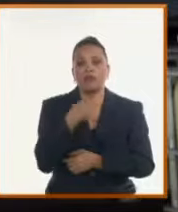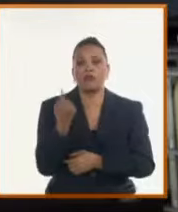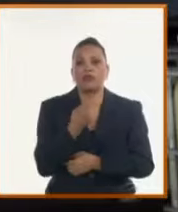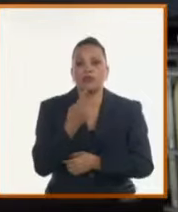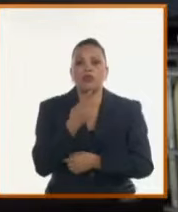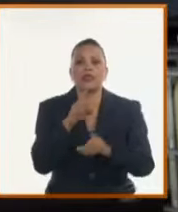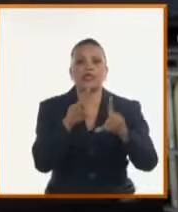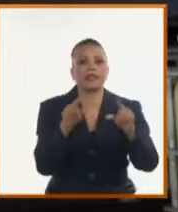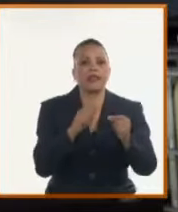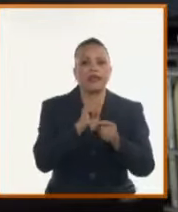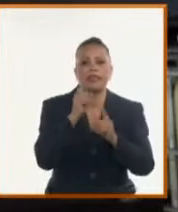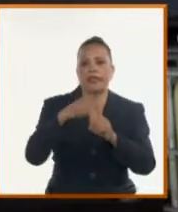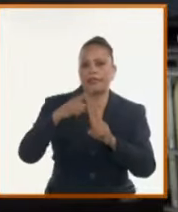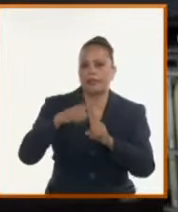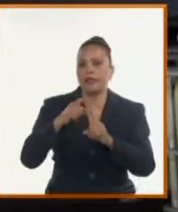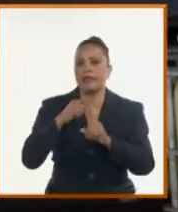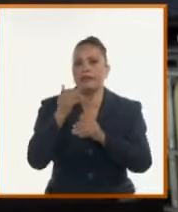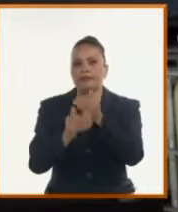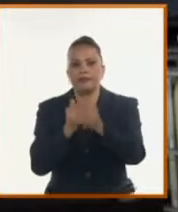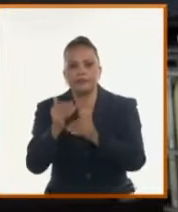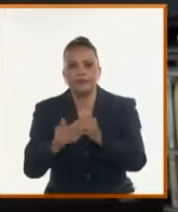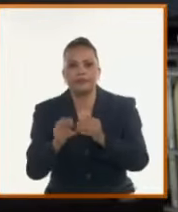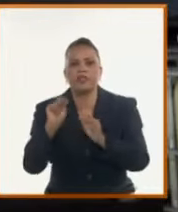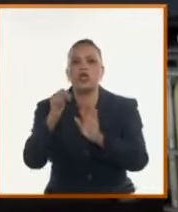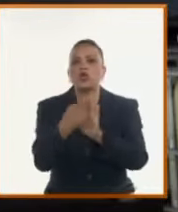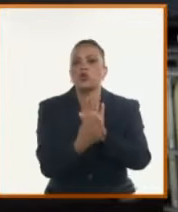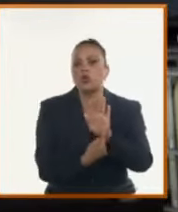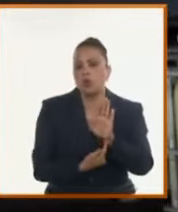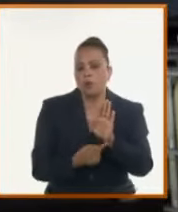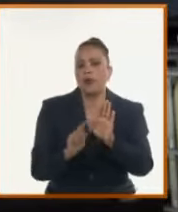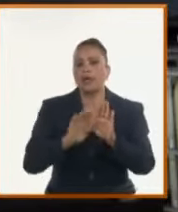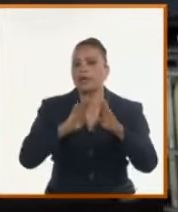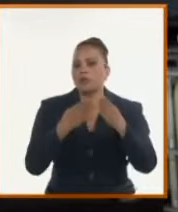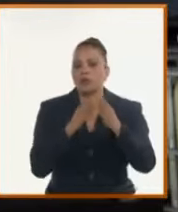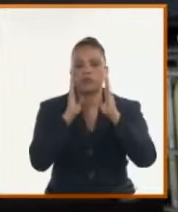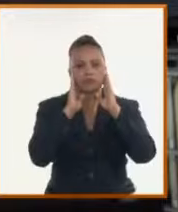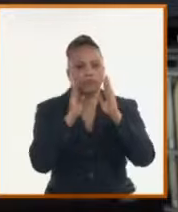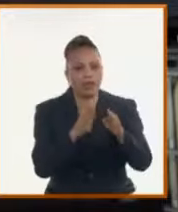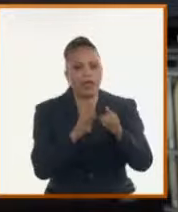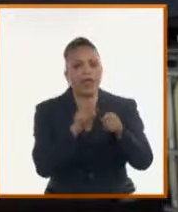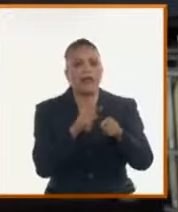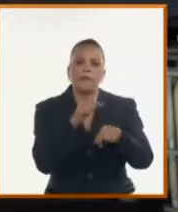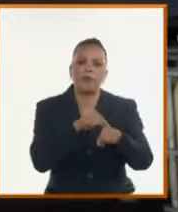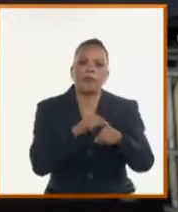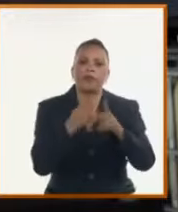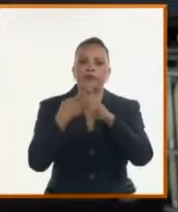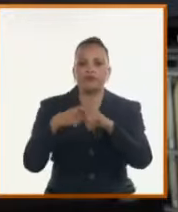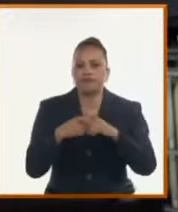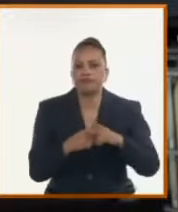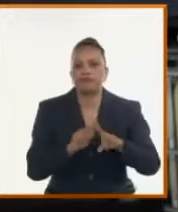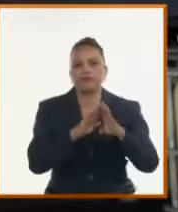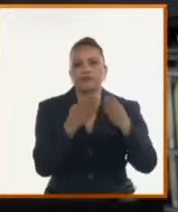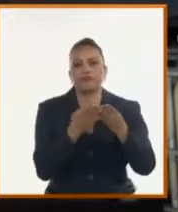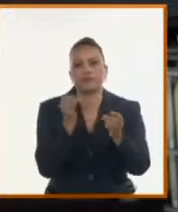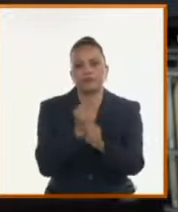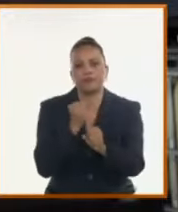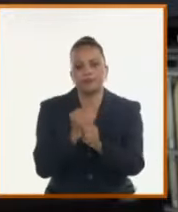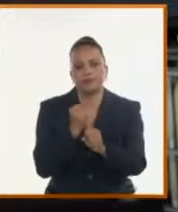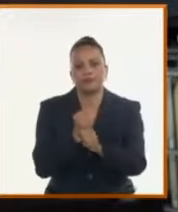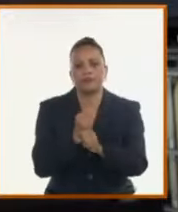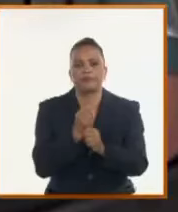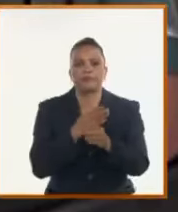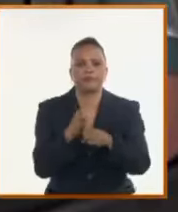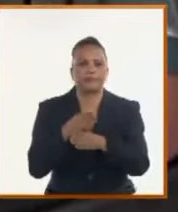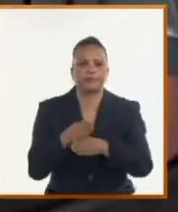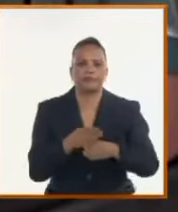técnicas procedimientos normas ramales que son por las que nos regimos a la hora de realizar todo tipo de de trabajo en la